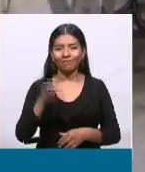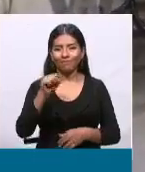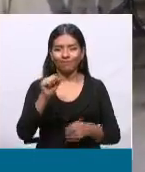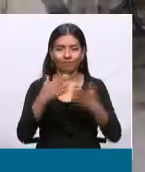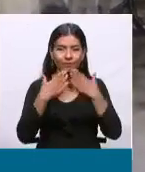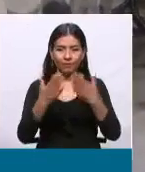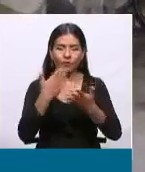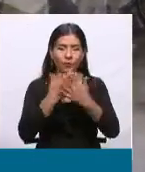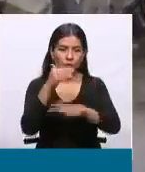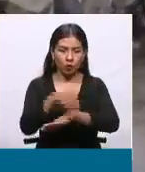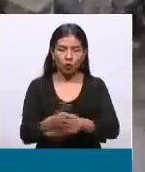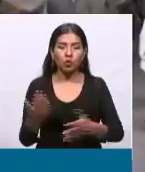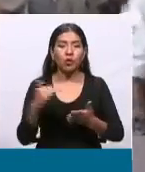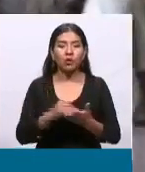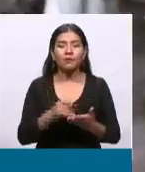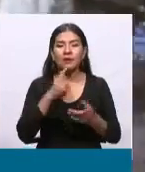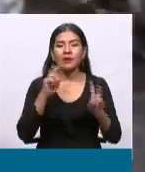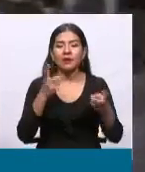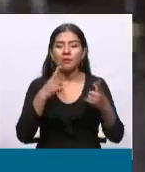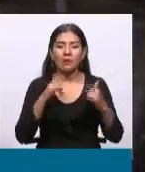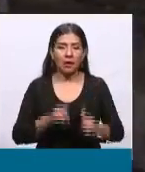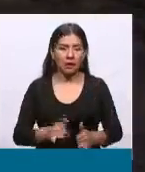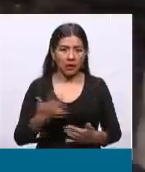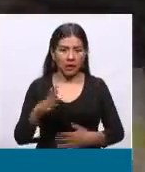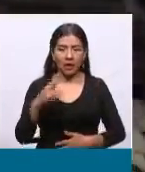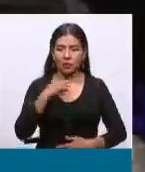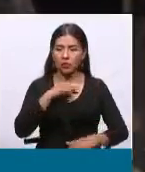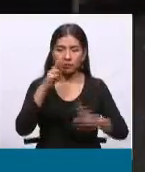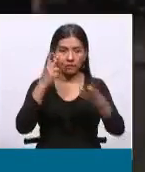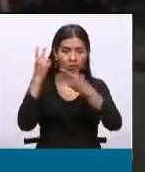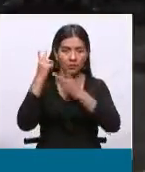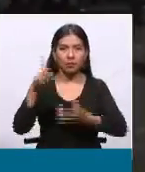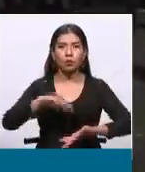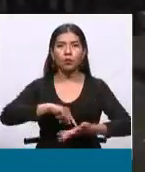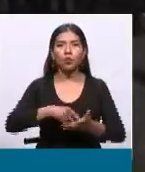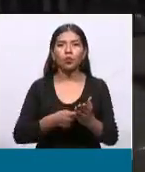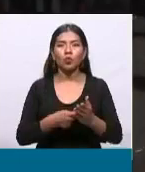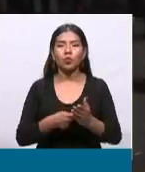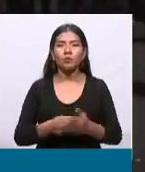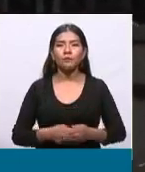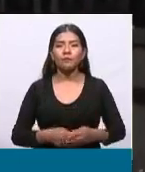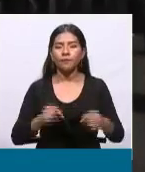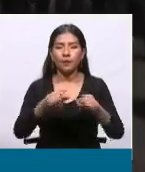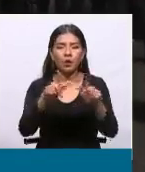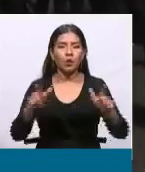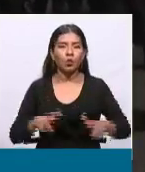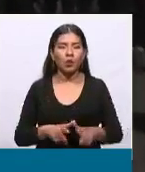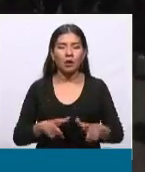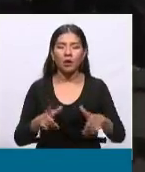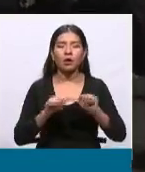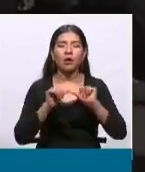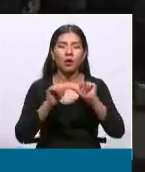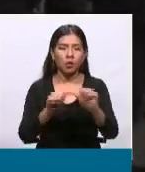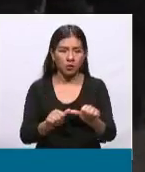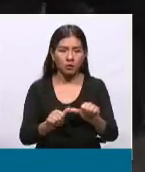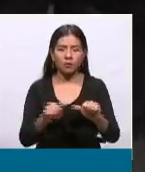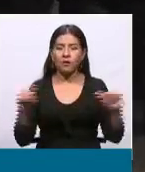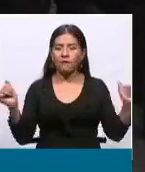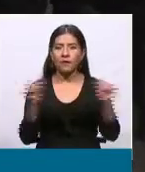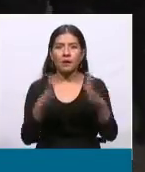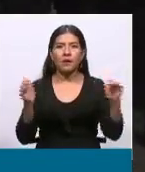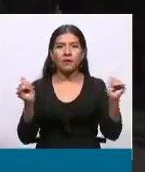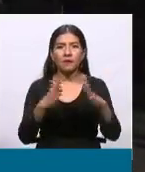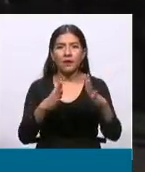Gracias, buenas noches nuevamente. Estamos justamente en este punto de donde se está continuando con estos